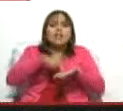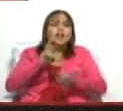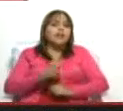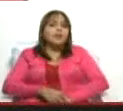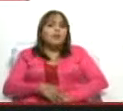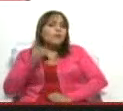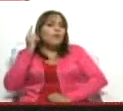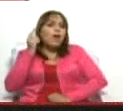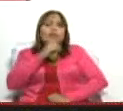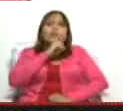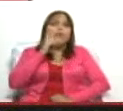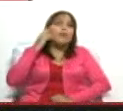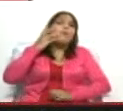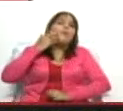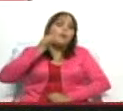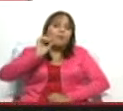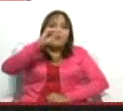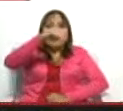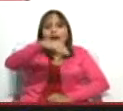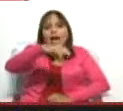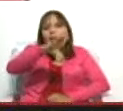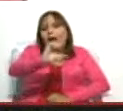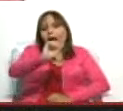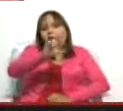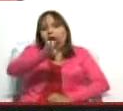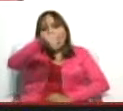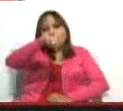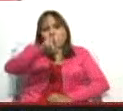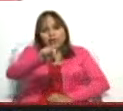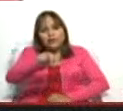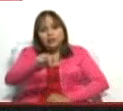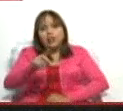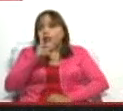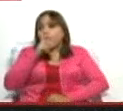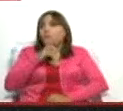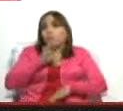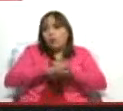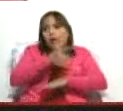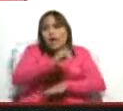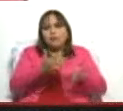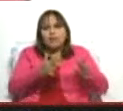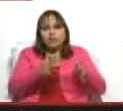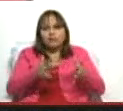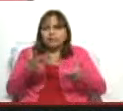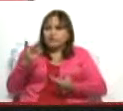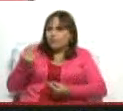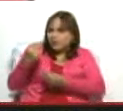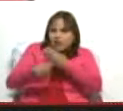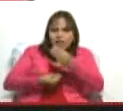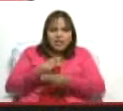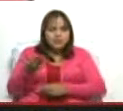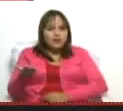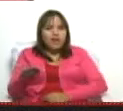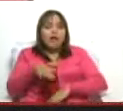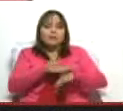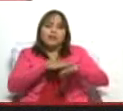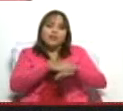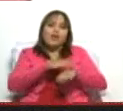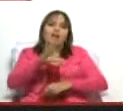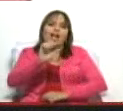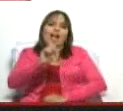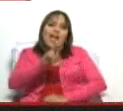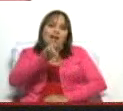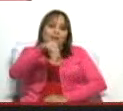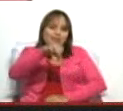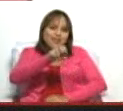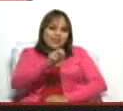López porque le tienen miedo, no por lo que Carmencita López hizo, me disculpo la Carmencita López, no porque